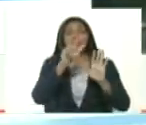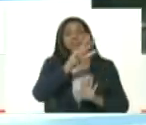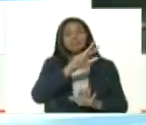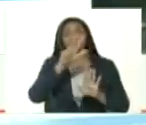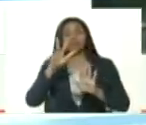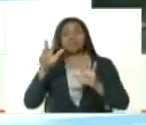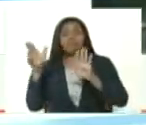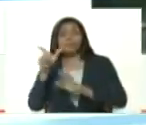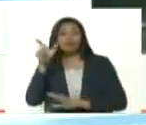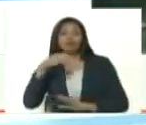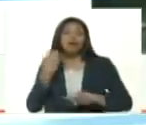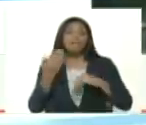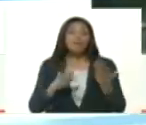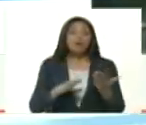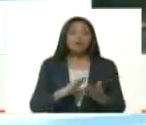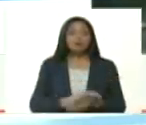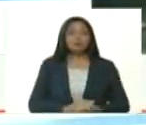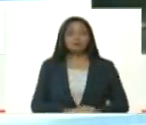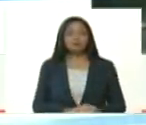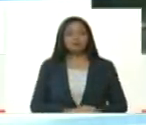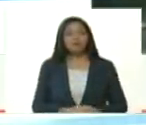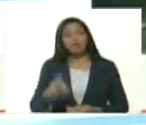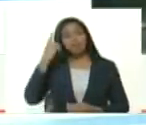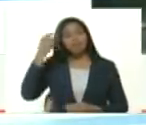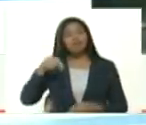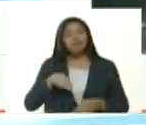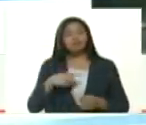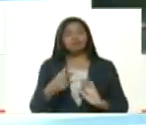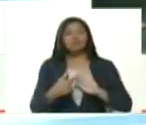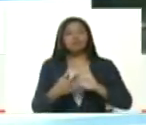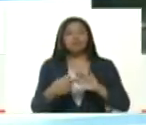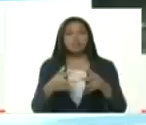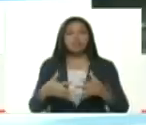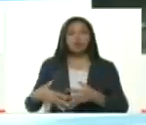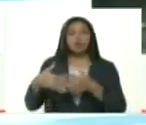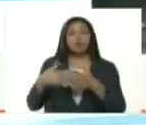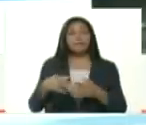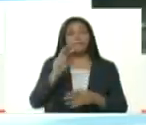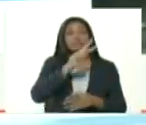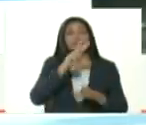28.383 fallecidos. El día de hoy se han dado en Estados Unidos